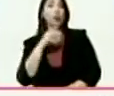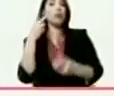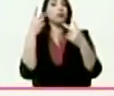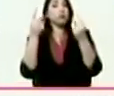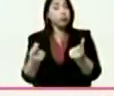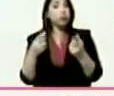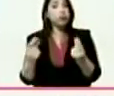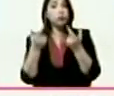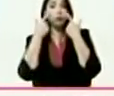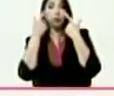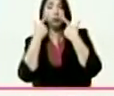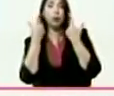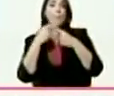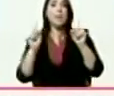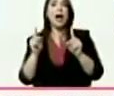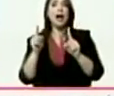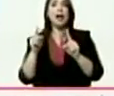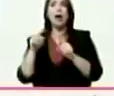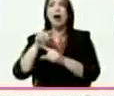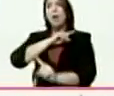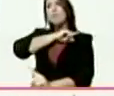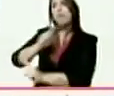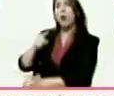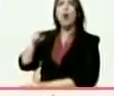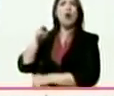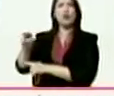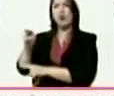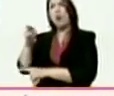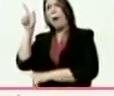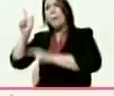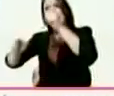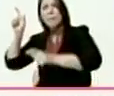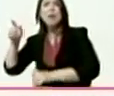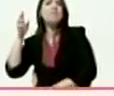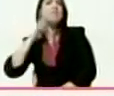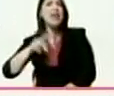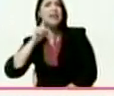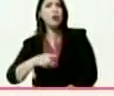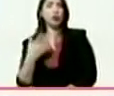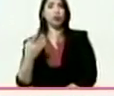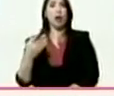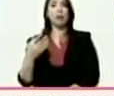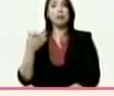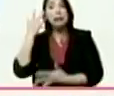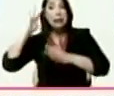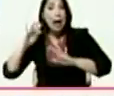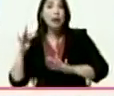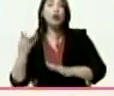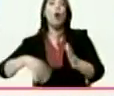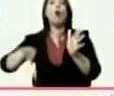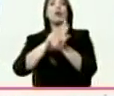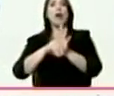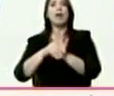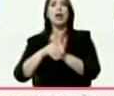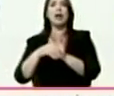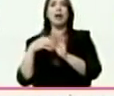atentos a desmentirla en caso de que vuelva a ofender esta institución